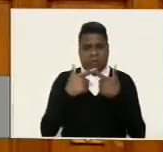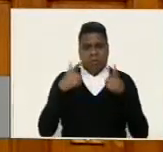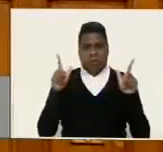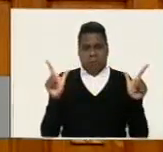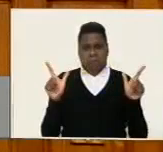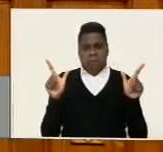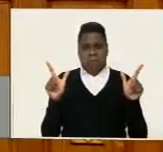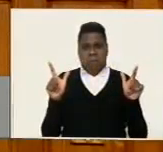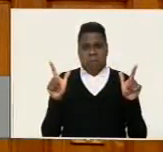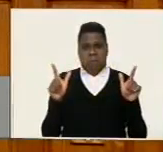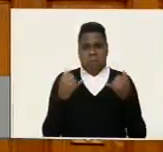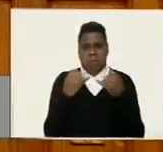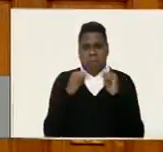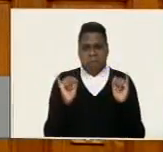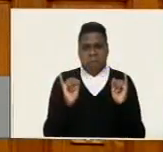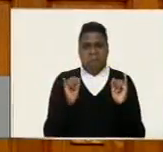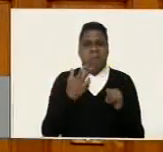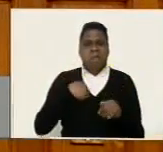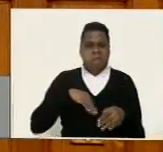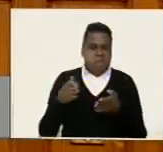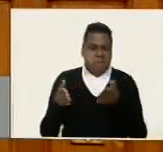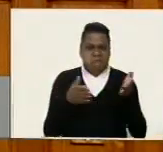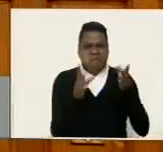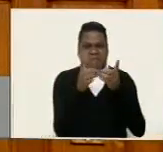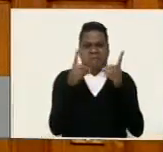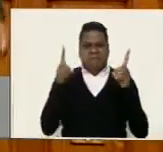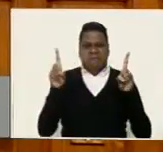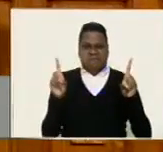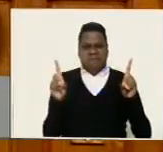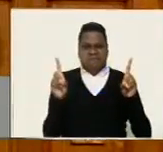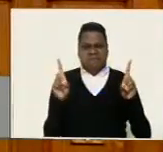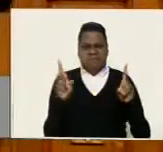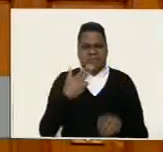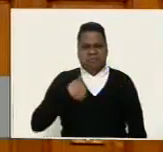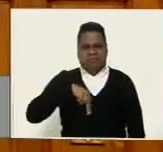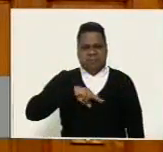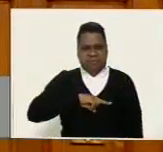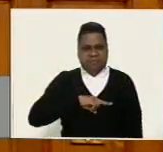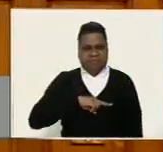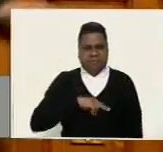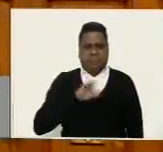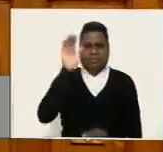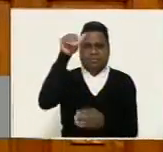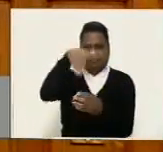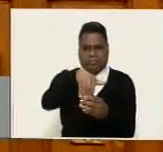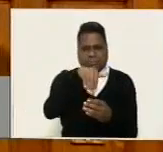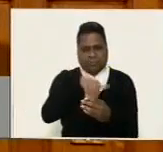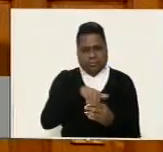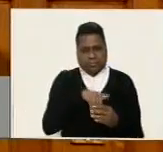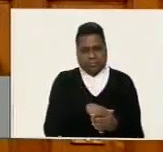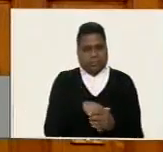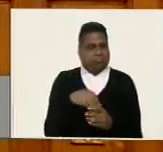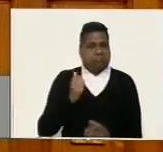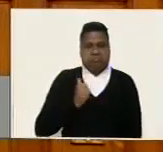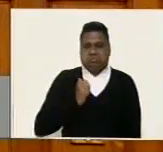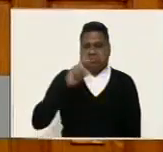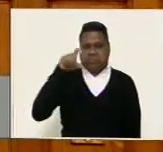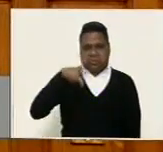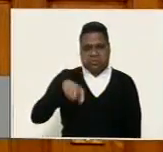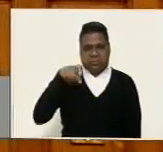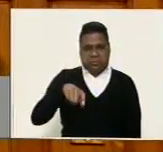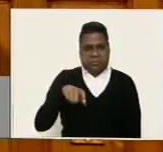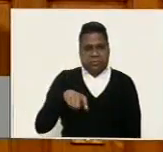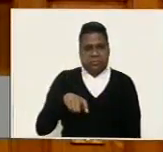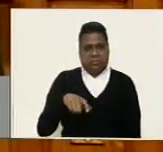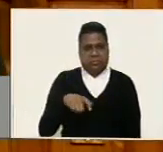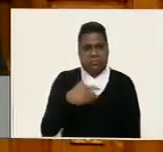seguiremos haciendo nuestra ruta democrática. Seguiremos realizando elecciones, las que sean necesarias, con el